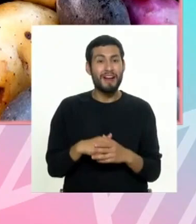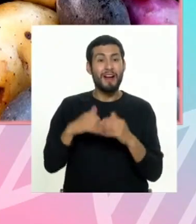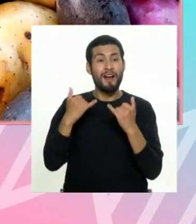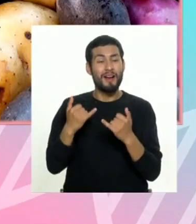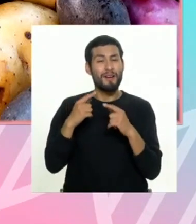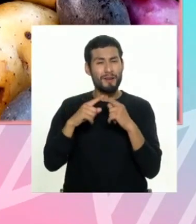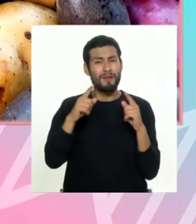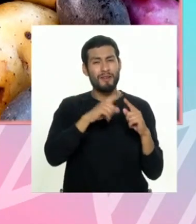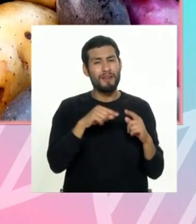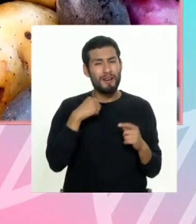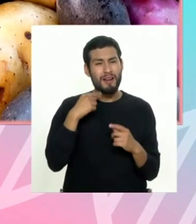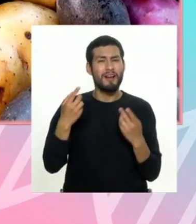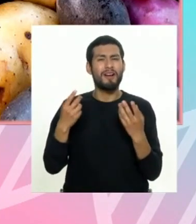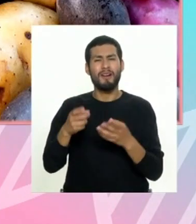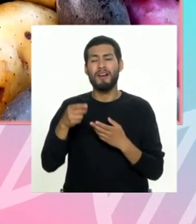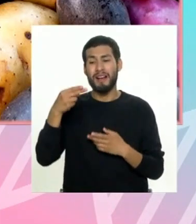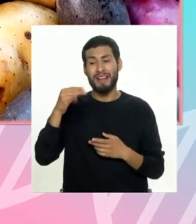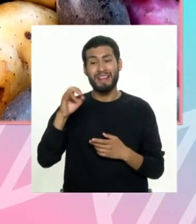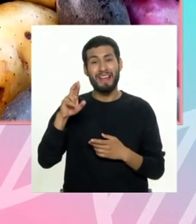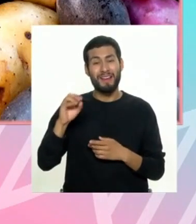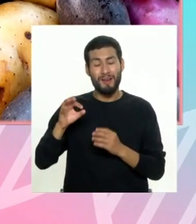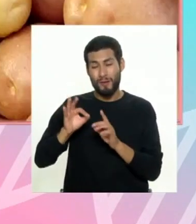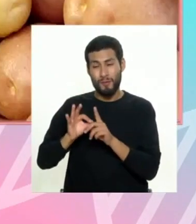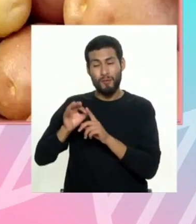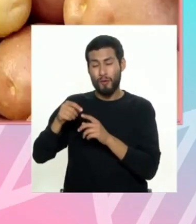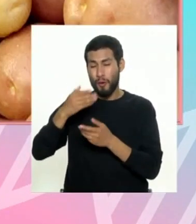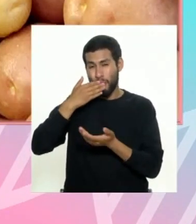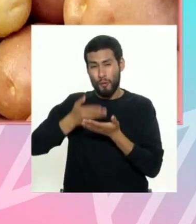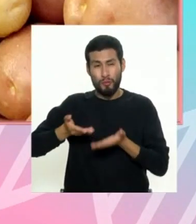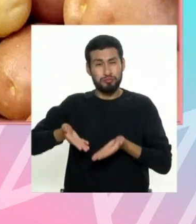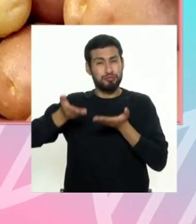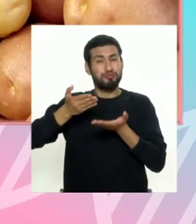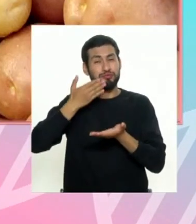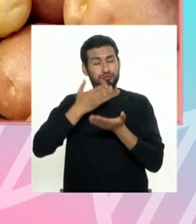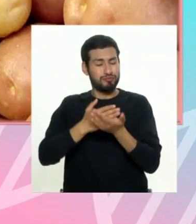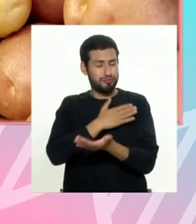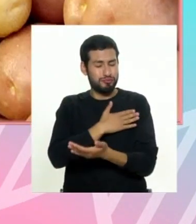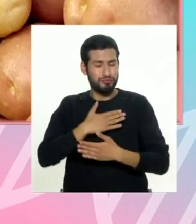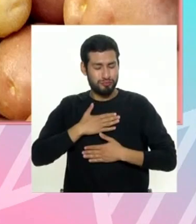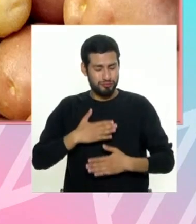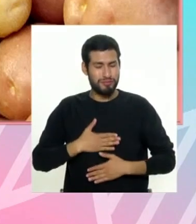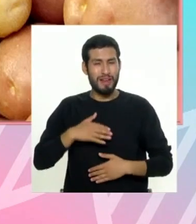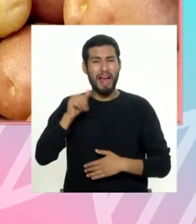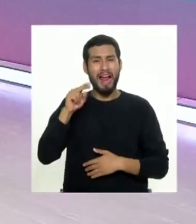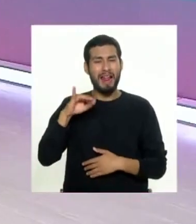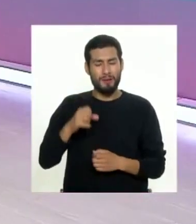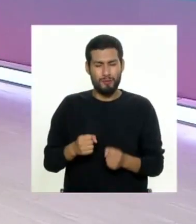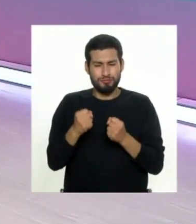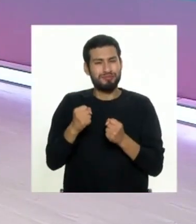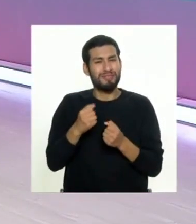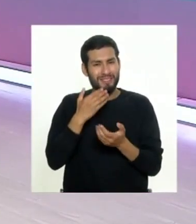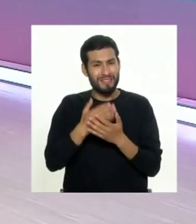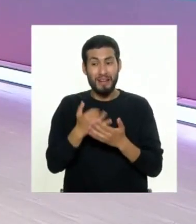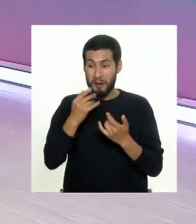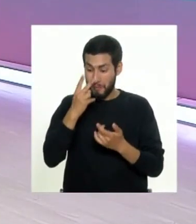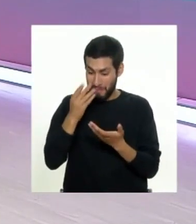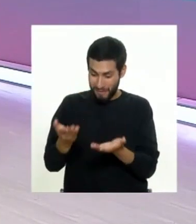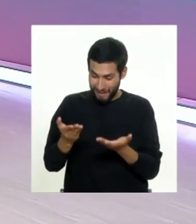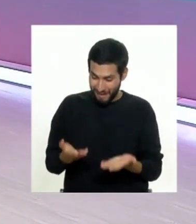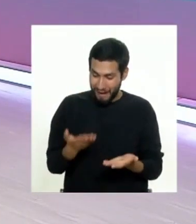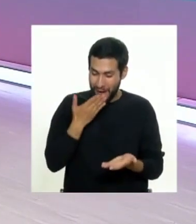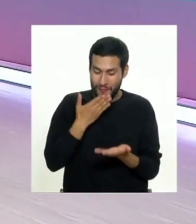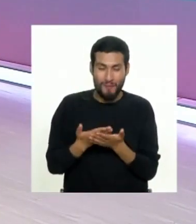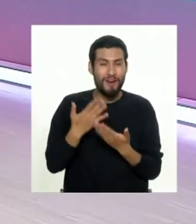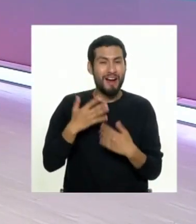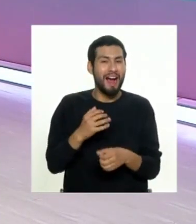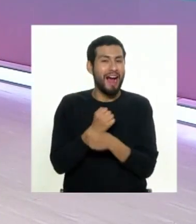de la cantidad de hierro que tiene esta papa tan importante para la anemia. Pero miren cómo nos han engreído hoy día. Así me gusta. Otra vez con